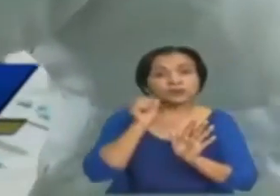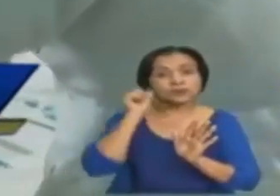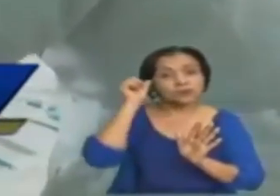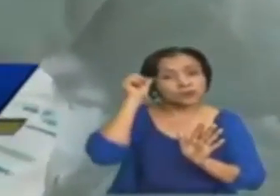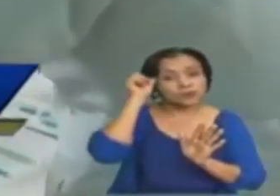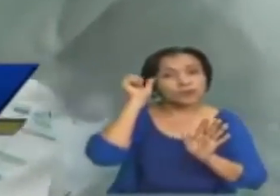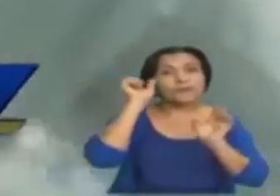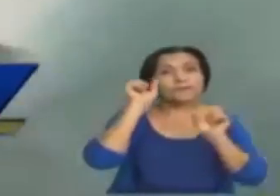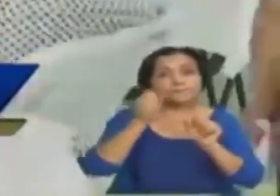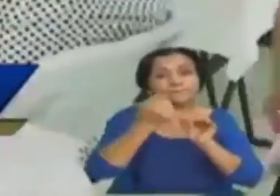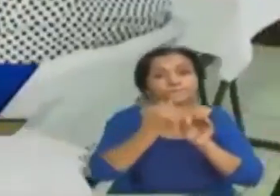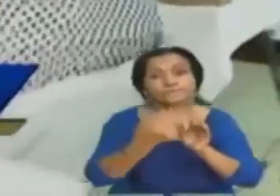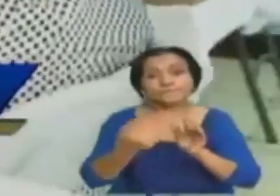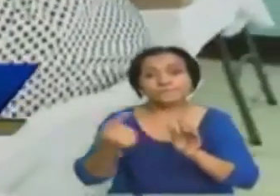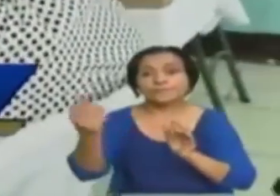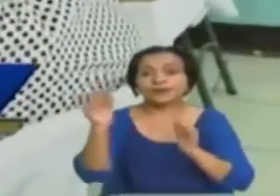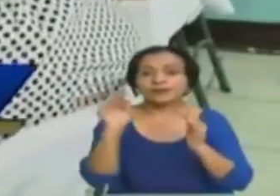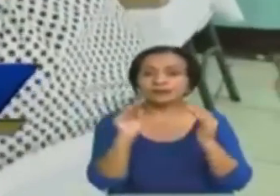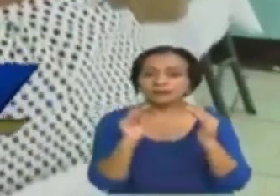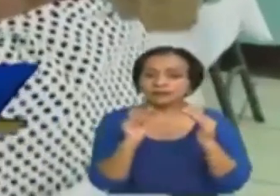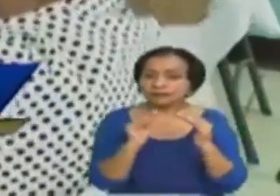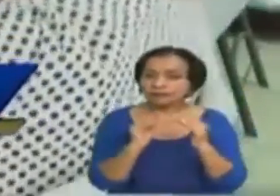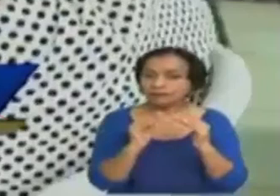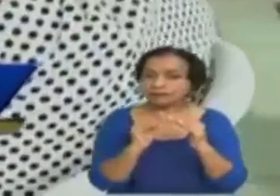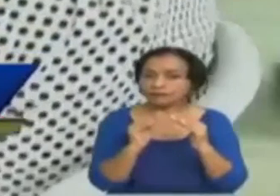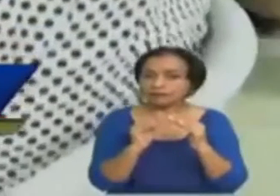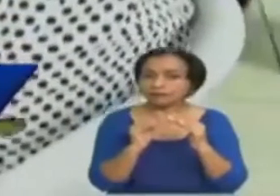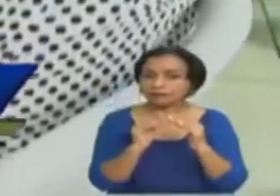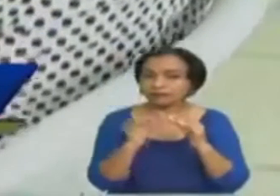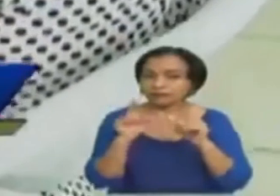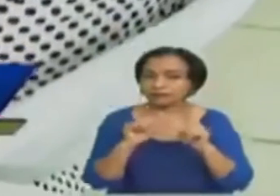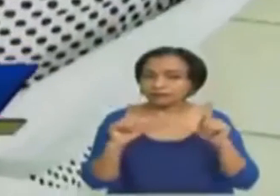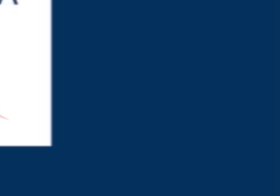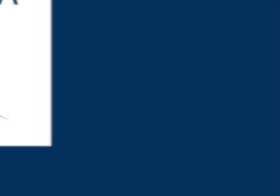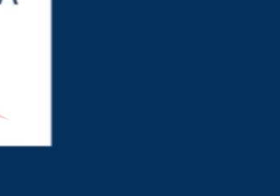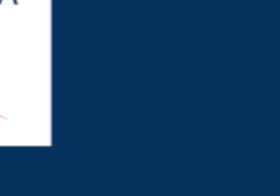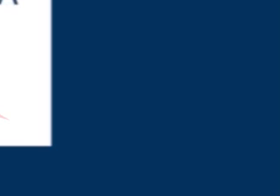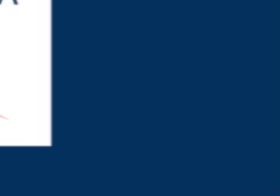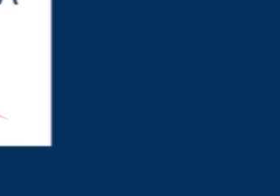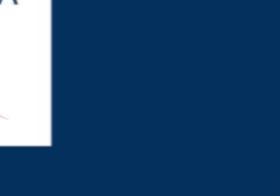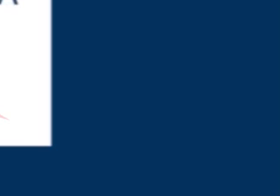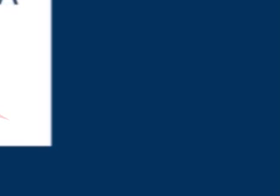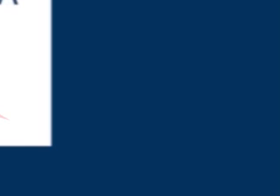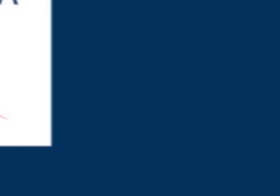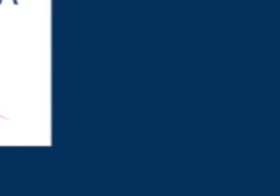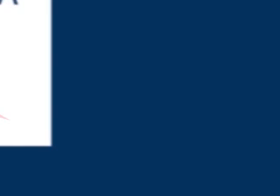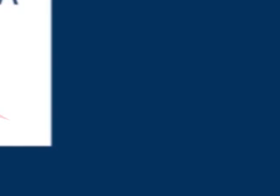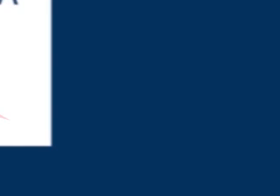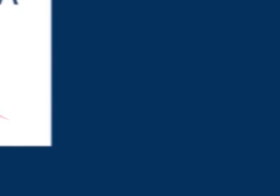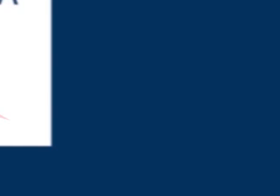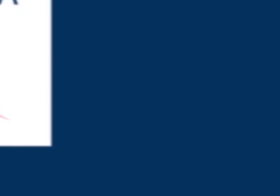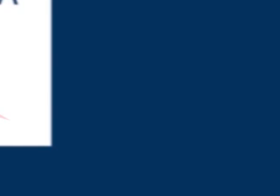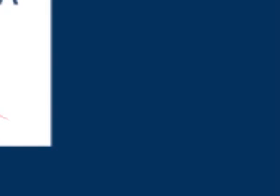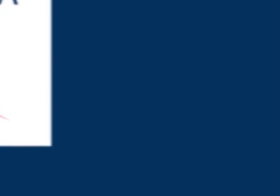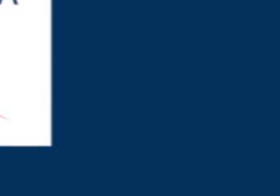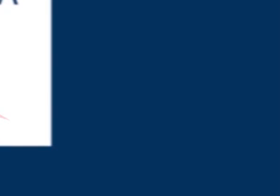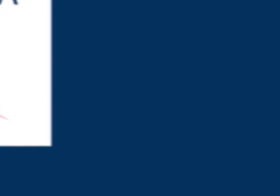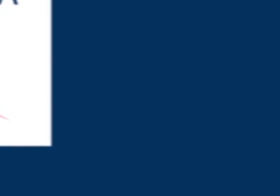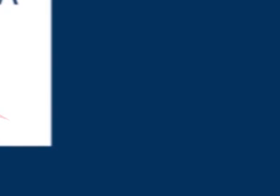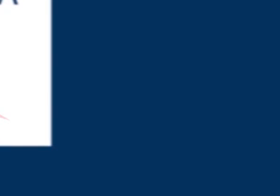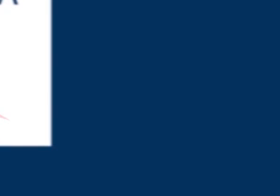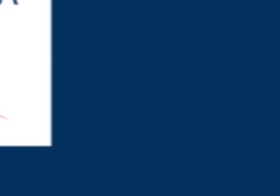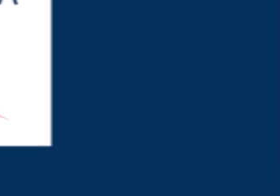estamos en el municipio de León, estamos en tres puntos, y en La Paz Centro, Nagarote, El Sauce